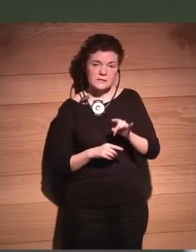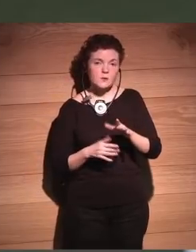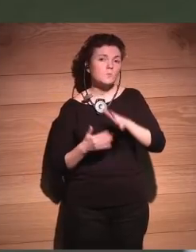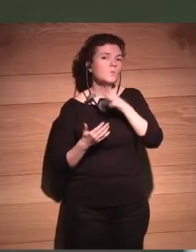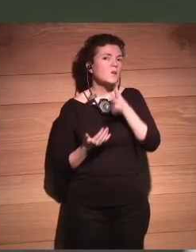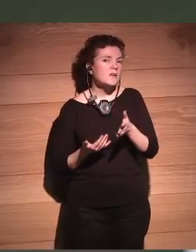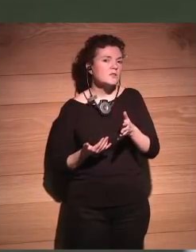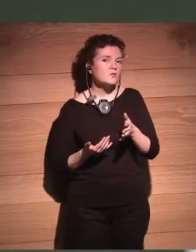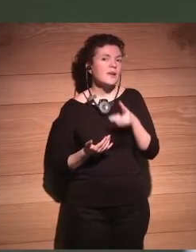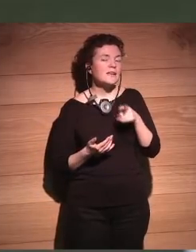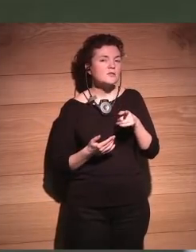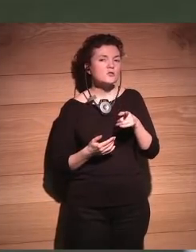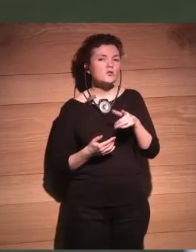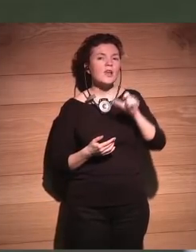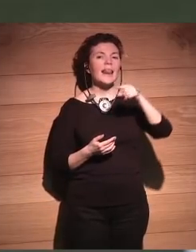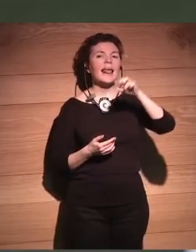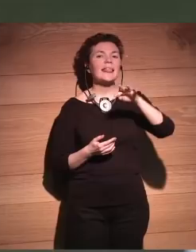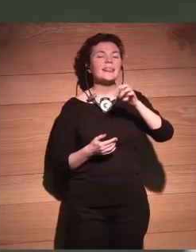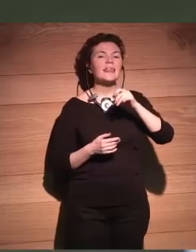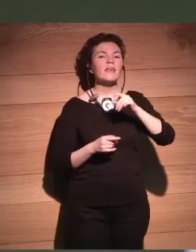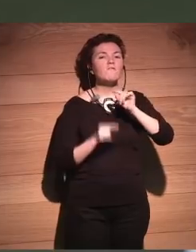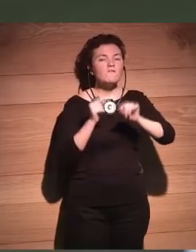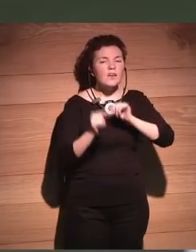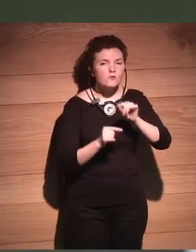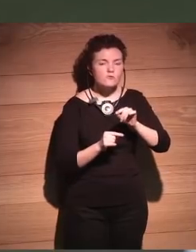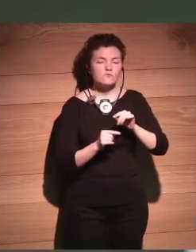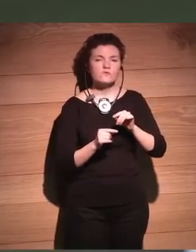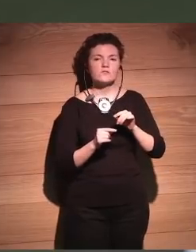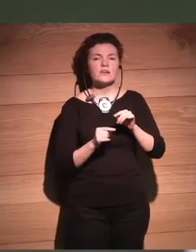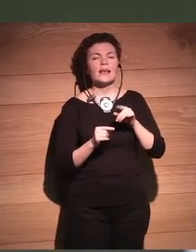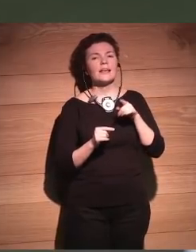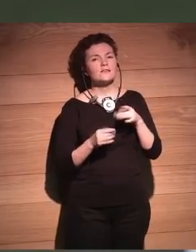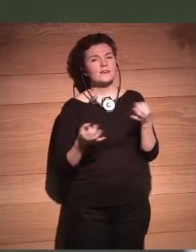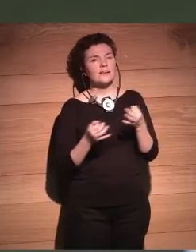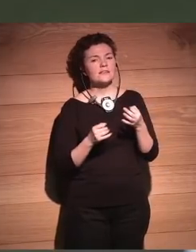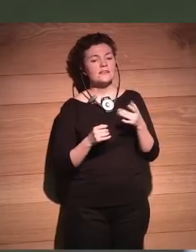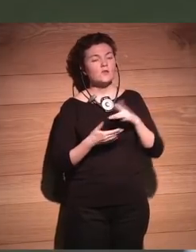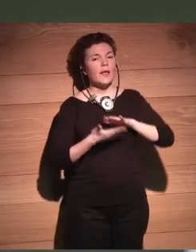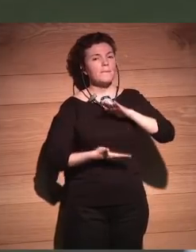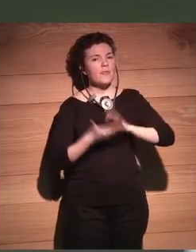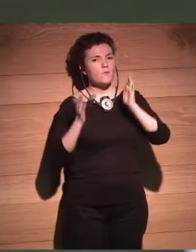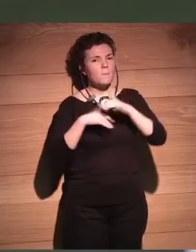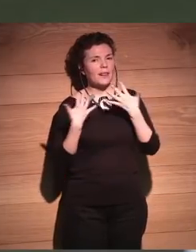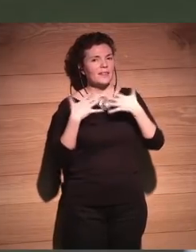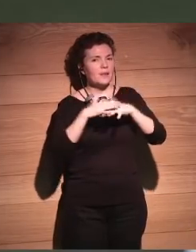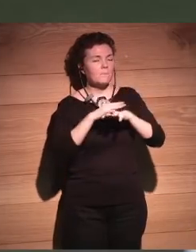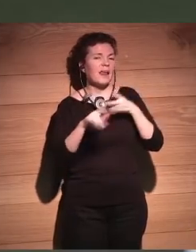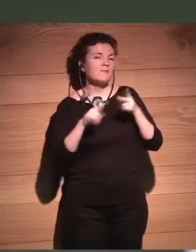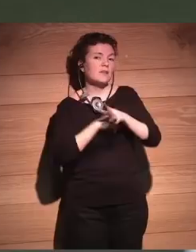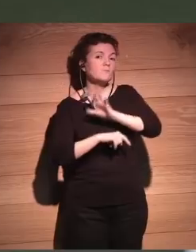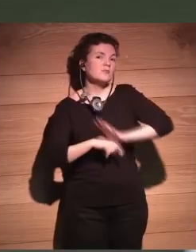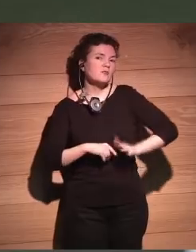esto, estos lentivirus y estos vectores que estamos comentando son los que no tienen esta capacidad de integrarse para evitar